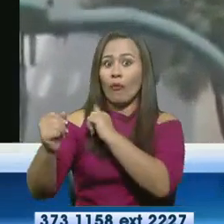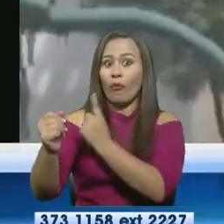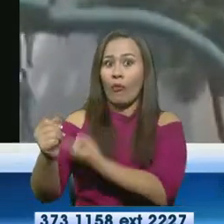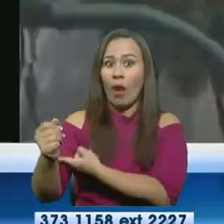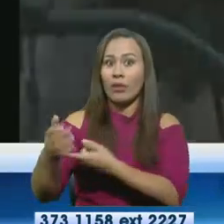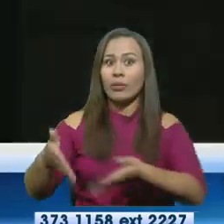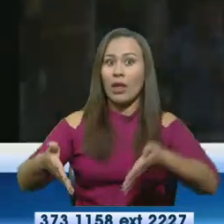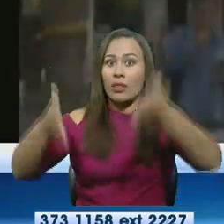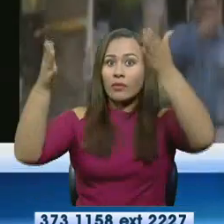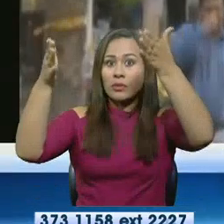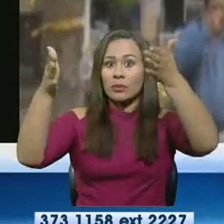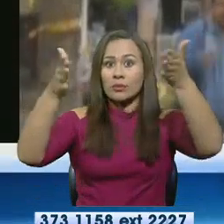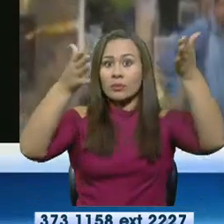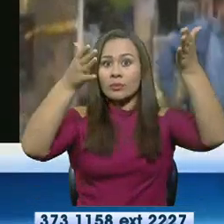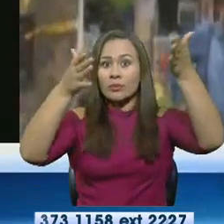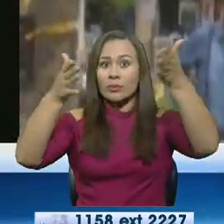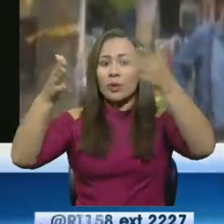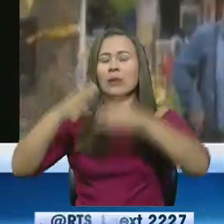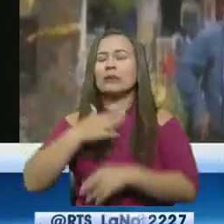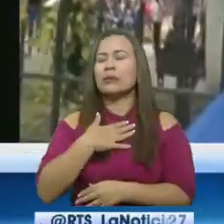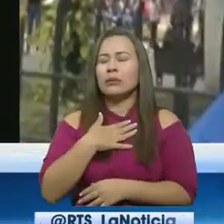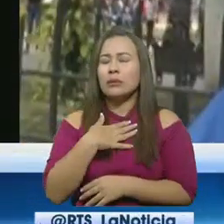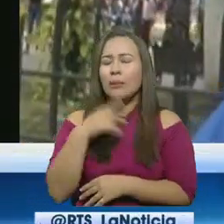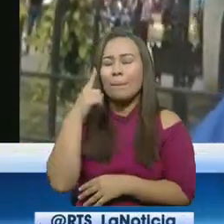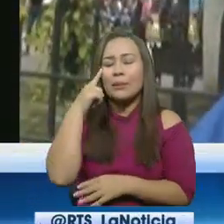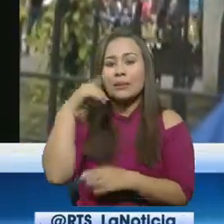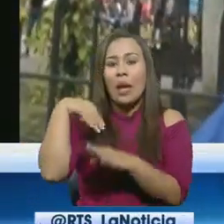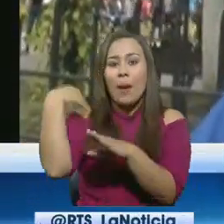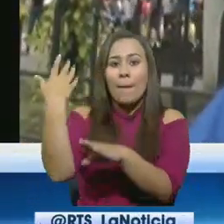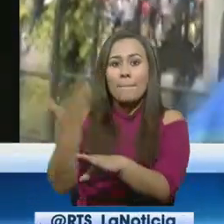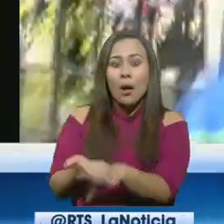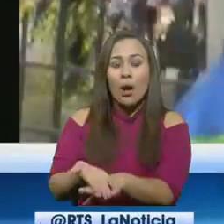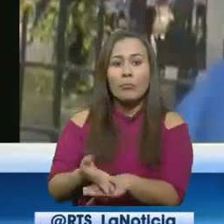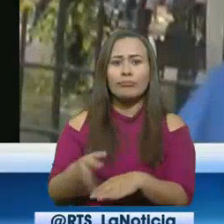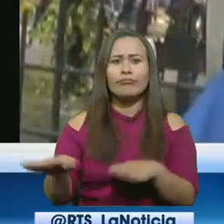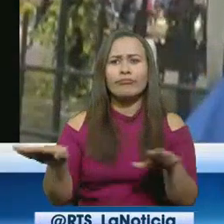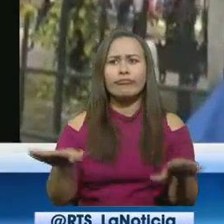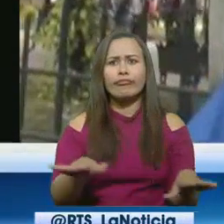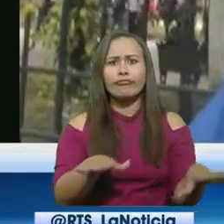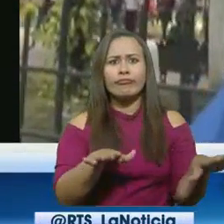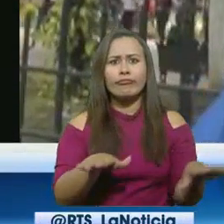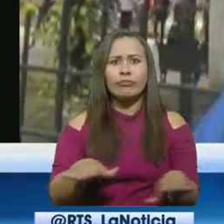edificio sí empezó como que quiso derrumbarse. Comencé, fue medio a mover ahí y ya